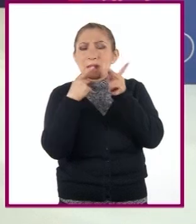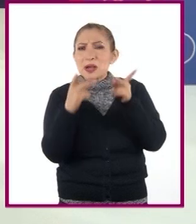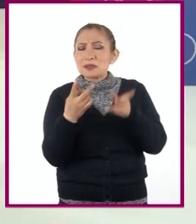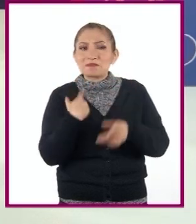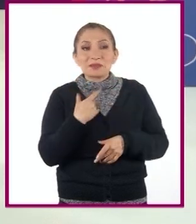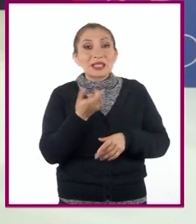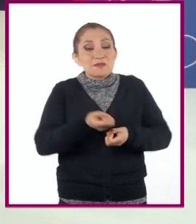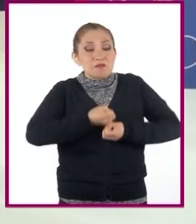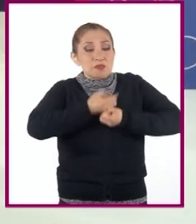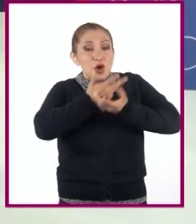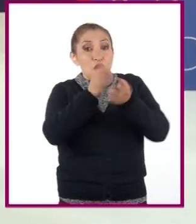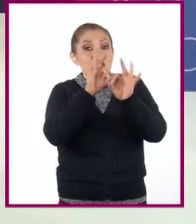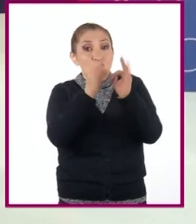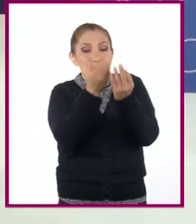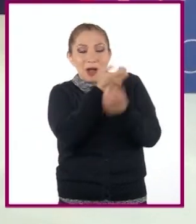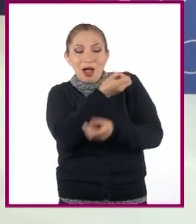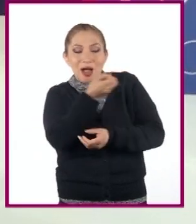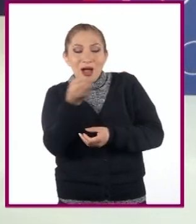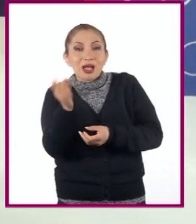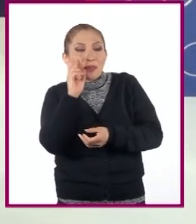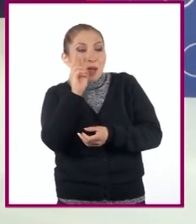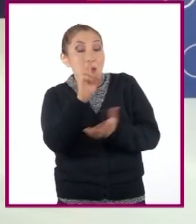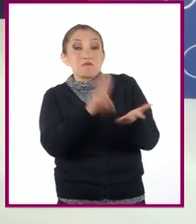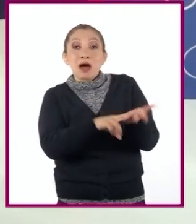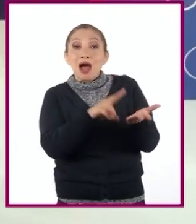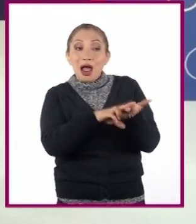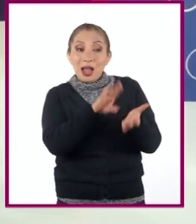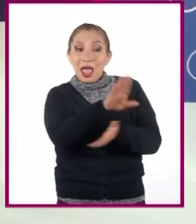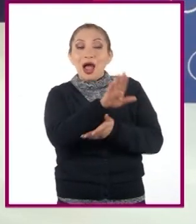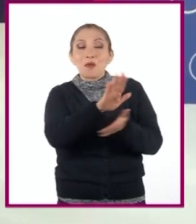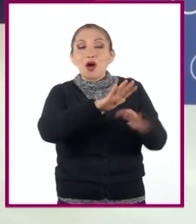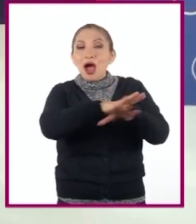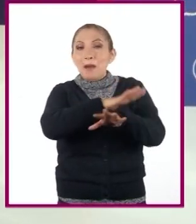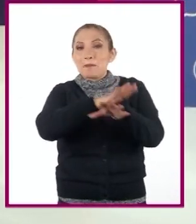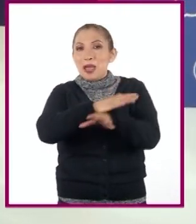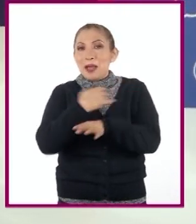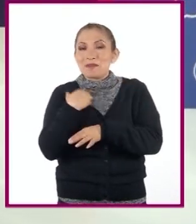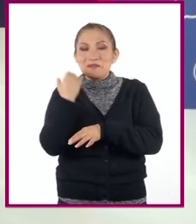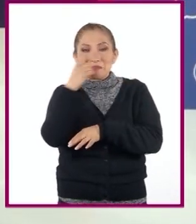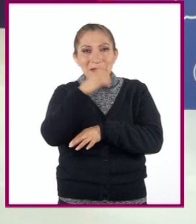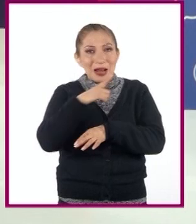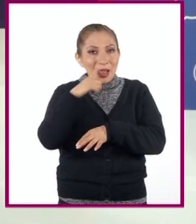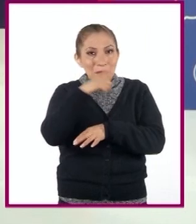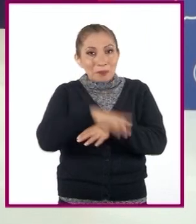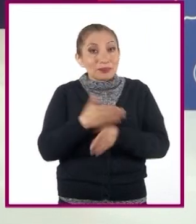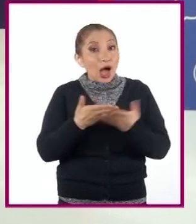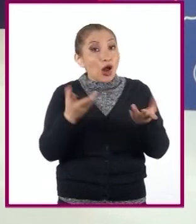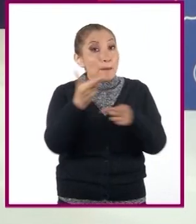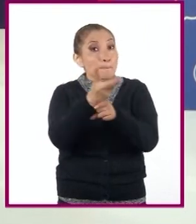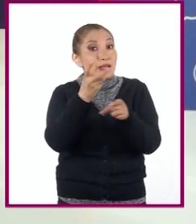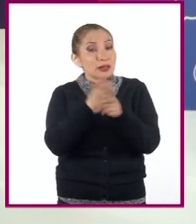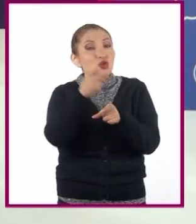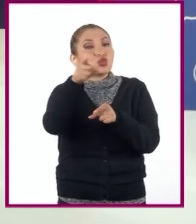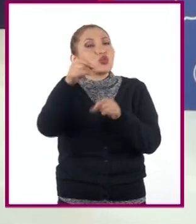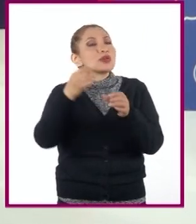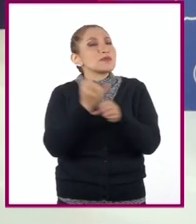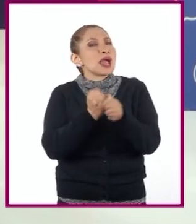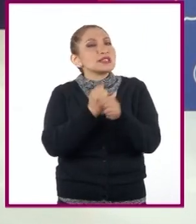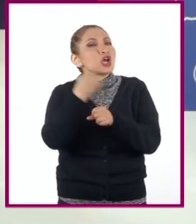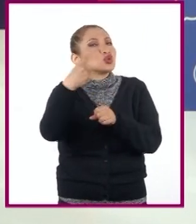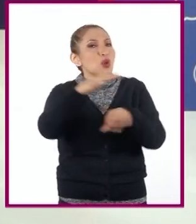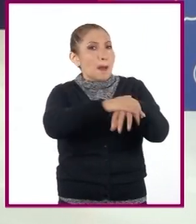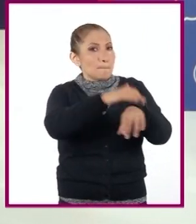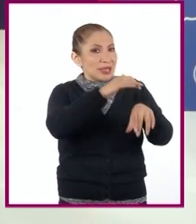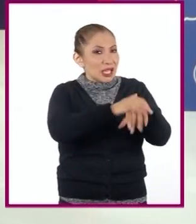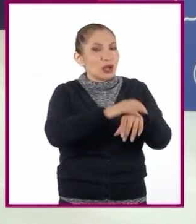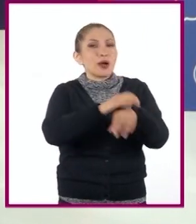y expresiones que nos ayudan a valorar la forma en que se transforma nuestra lengua. Ahora les invitamos a que investiguen entre sus